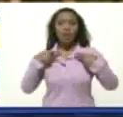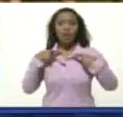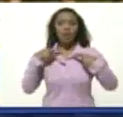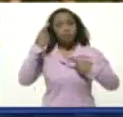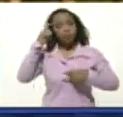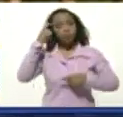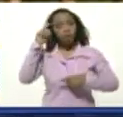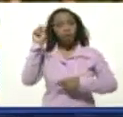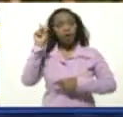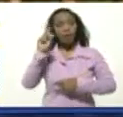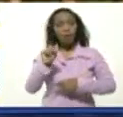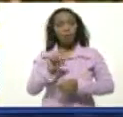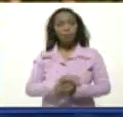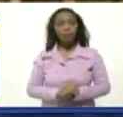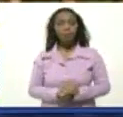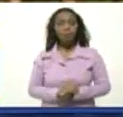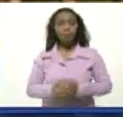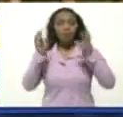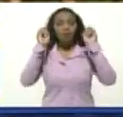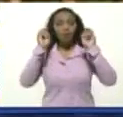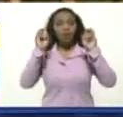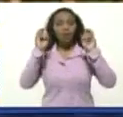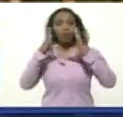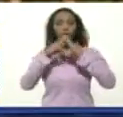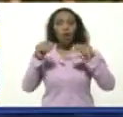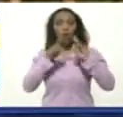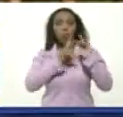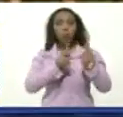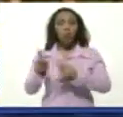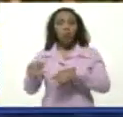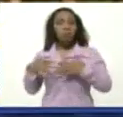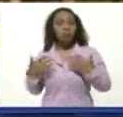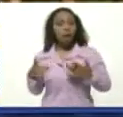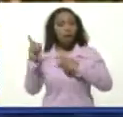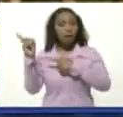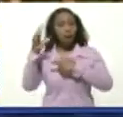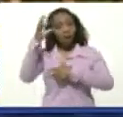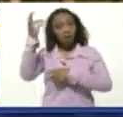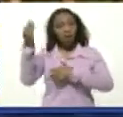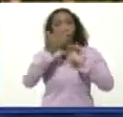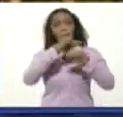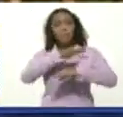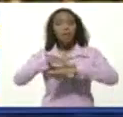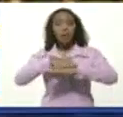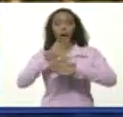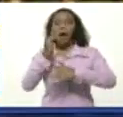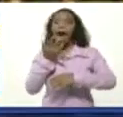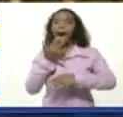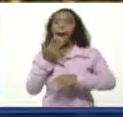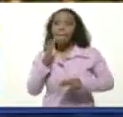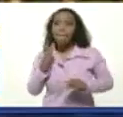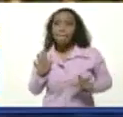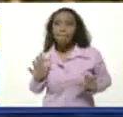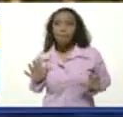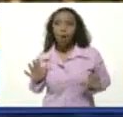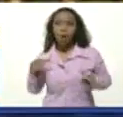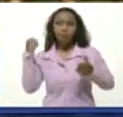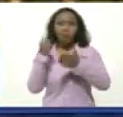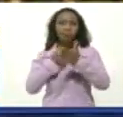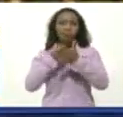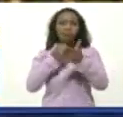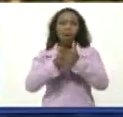recordábamos también en el marco de toda esta organización que en ese Consejo de Ministros, por ejemplo, reclamaba el